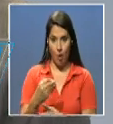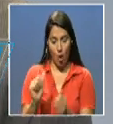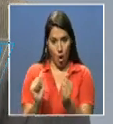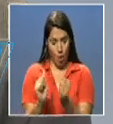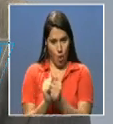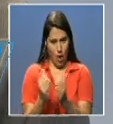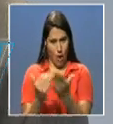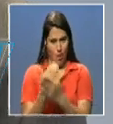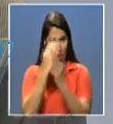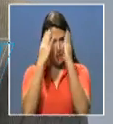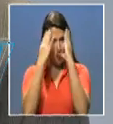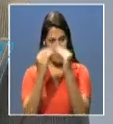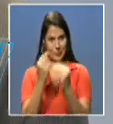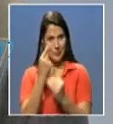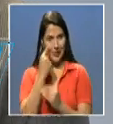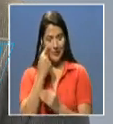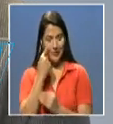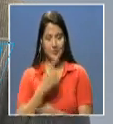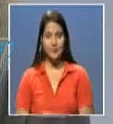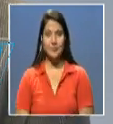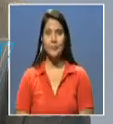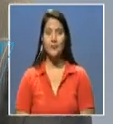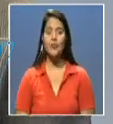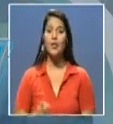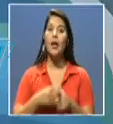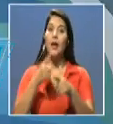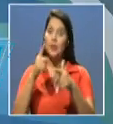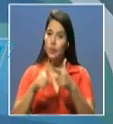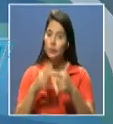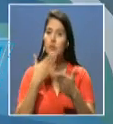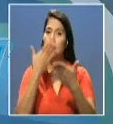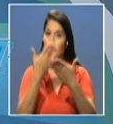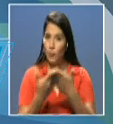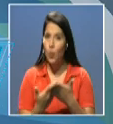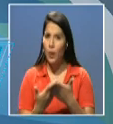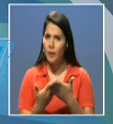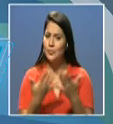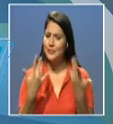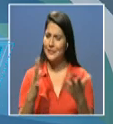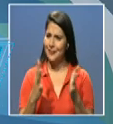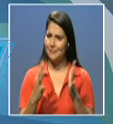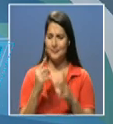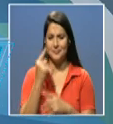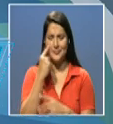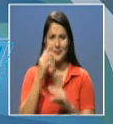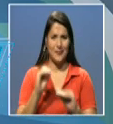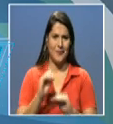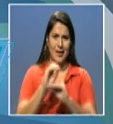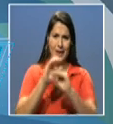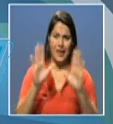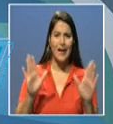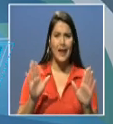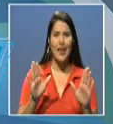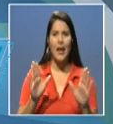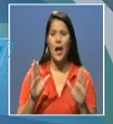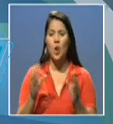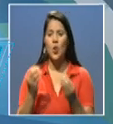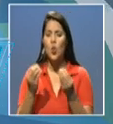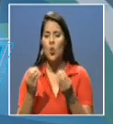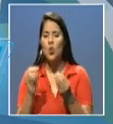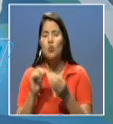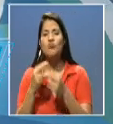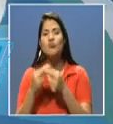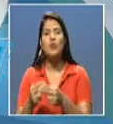viendo un día sí y otro también. Y entonces, bueno, ahí ha quedado en evidencia la estructuración de una red de